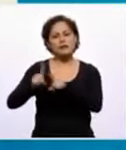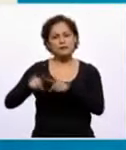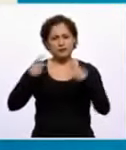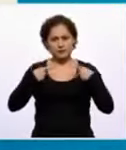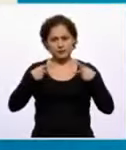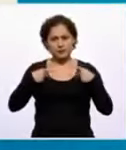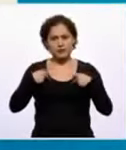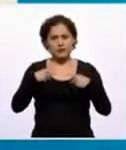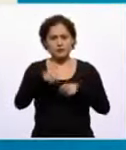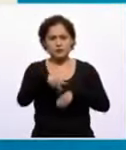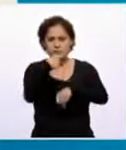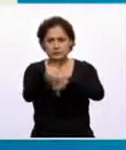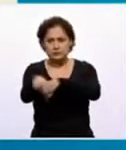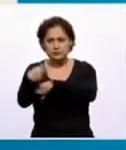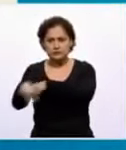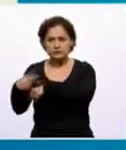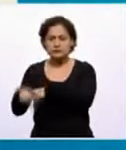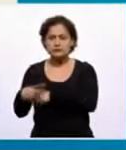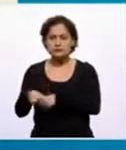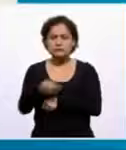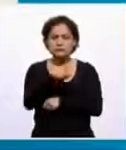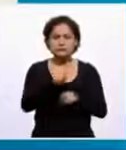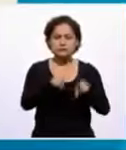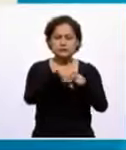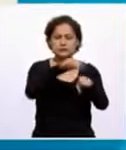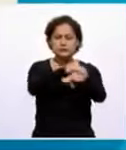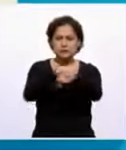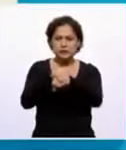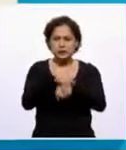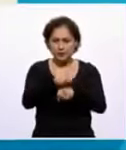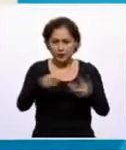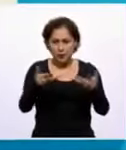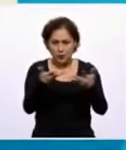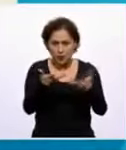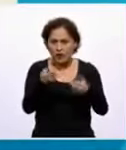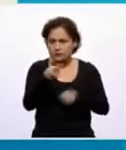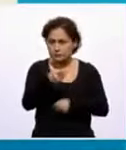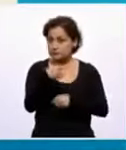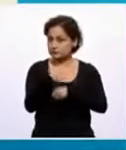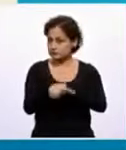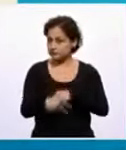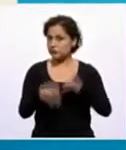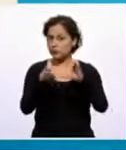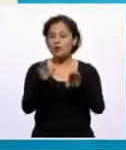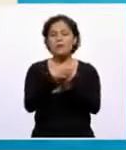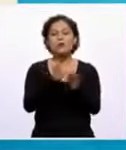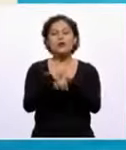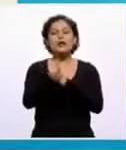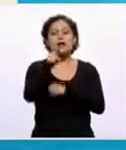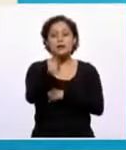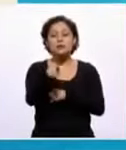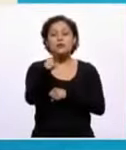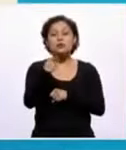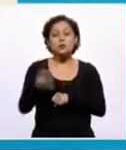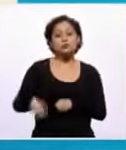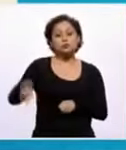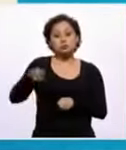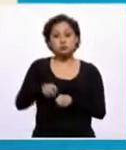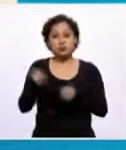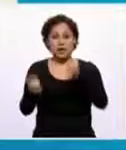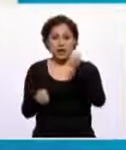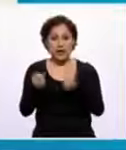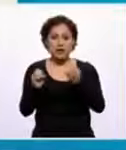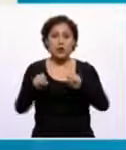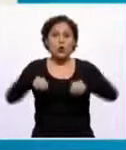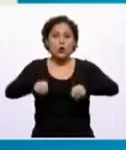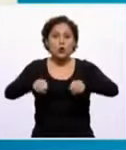salir afectado porque estás en el mismo lugar donde se realiza. Por ejemplo, si te subes a un carro o moto a alta velocidad, aunque no choques, puedes